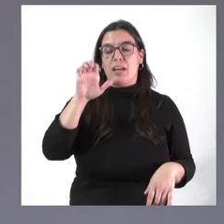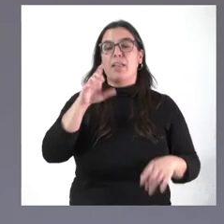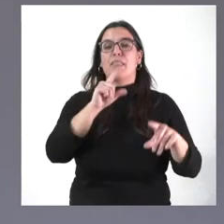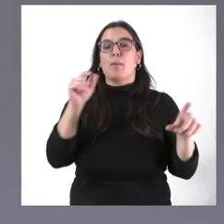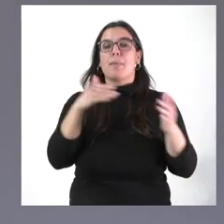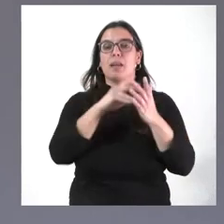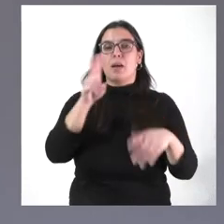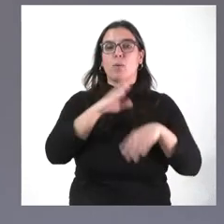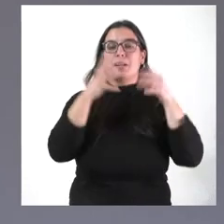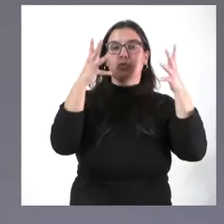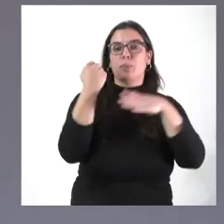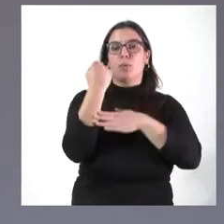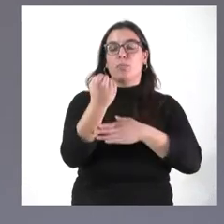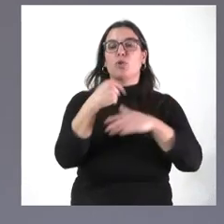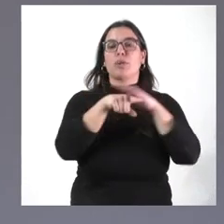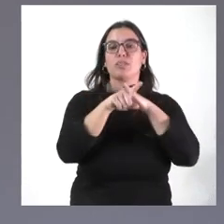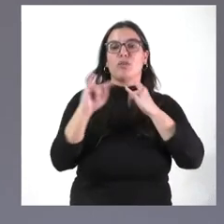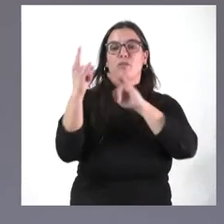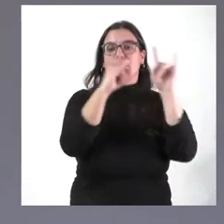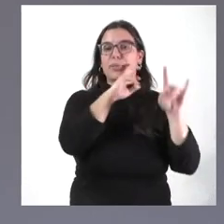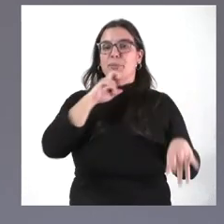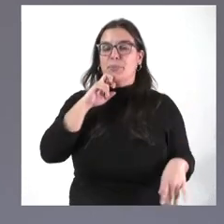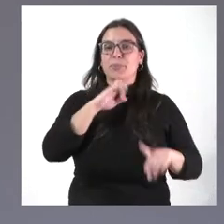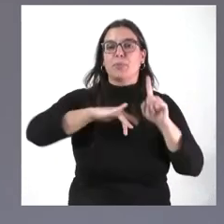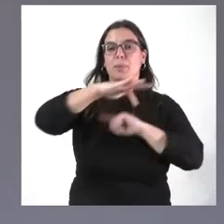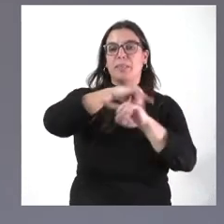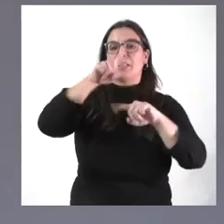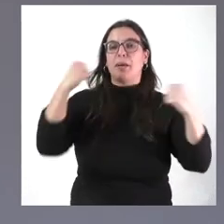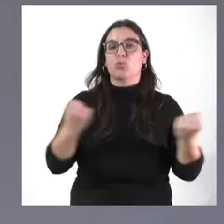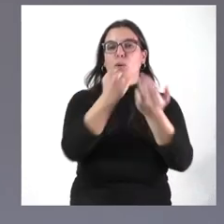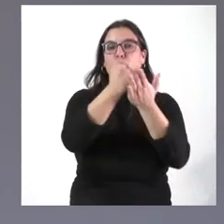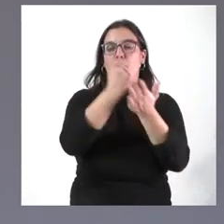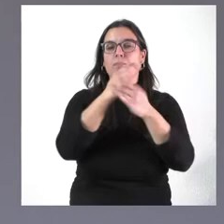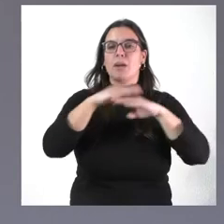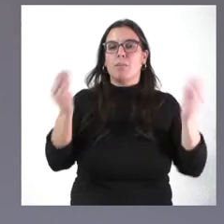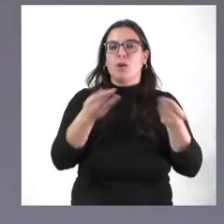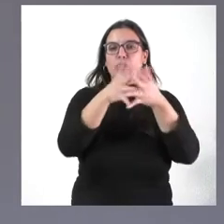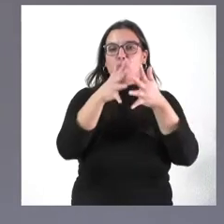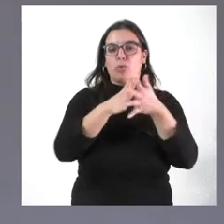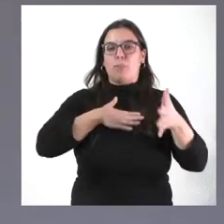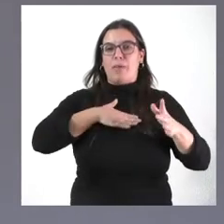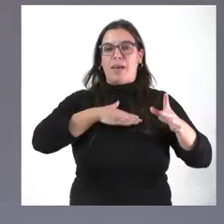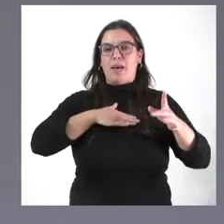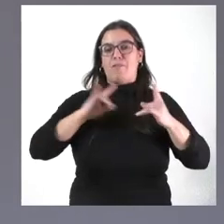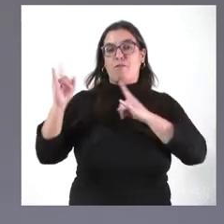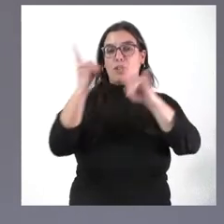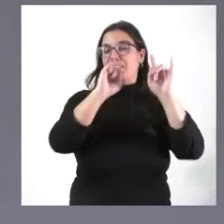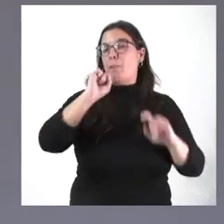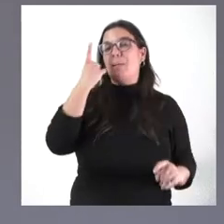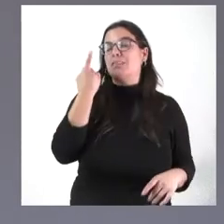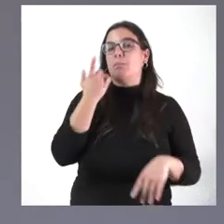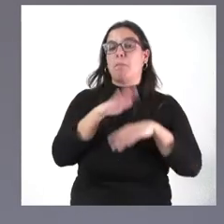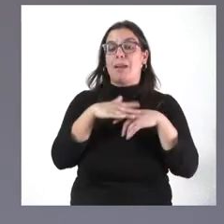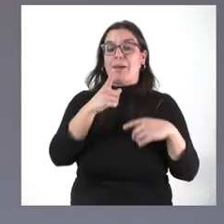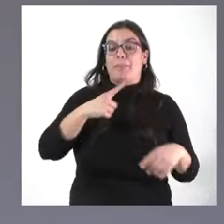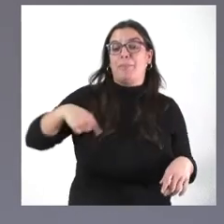el asesoramiento y apoyo en la gestión forestal sostenible y actuaciones piloto para la mejora de la estructura de propiedad forestal fundamentalmente para ayudar a que